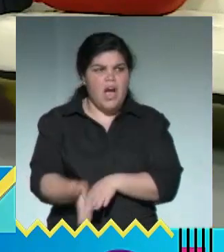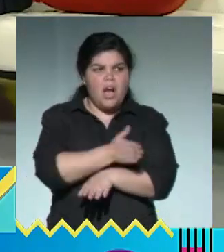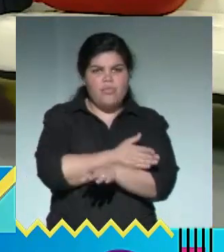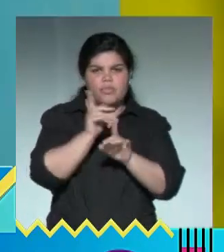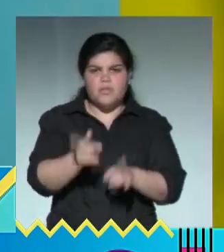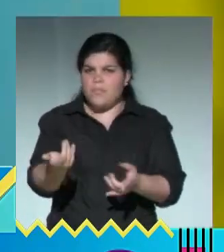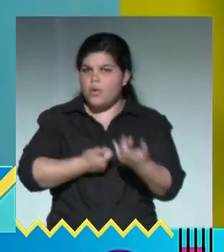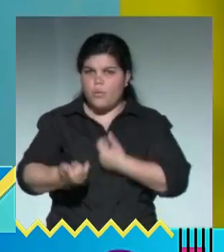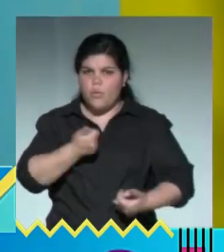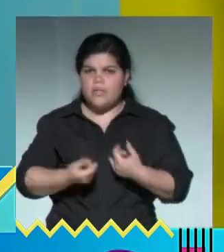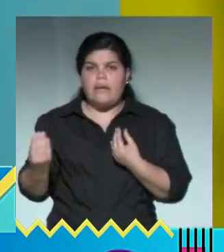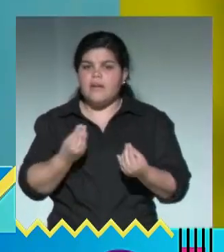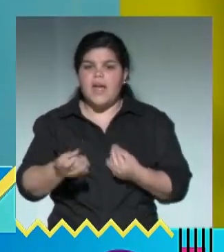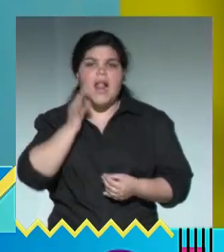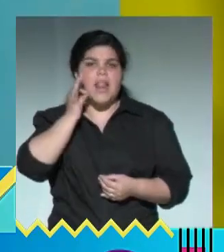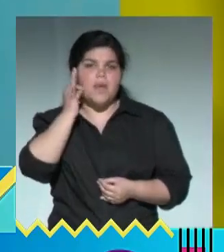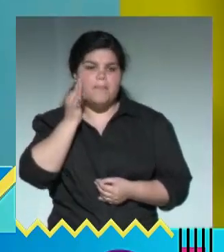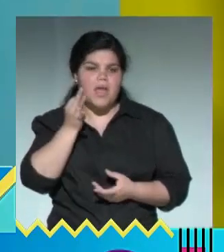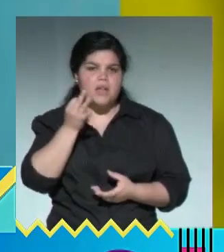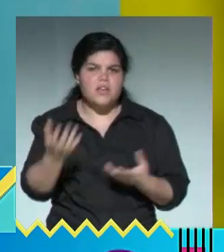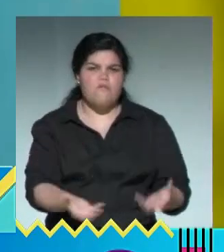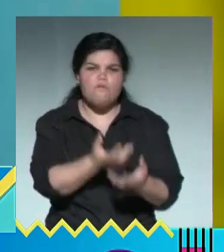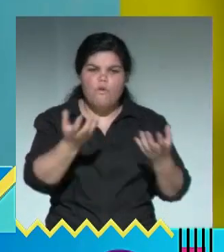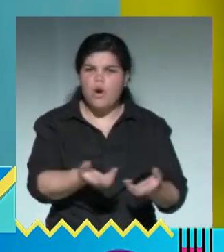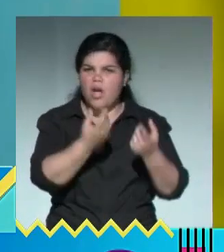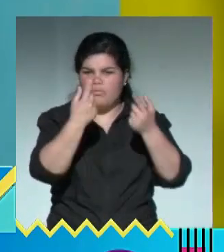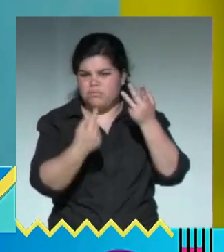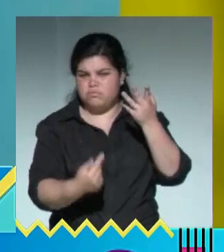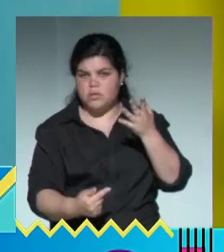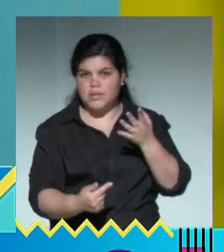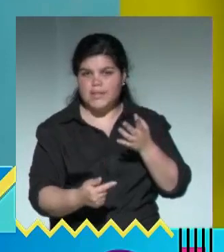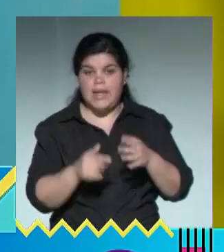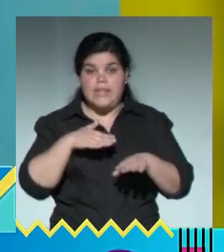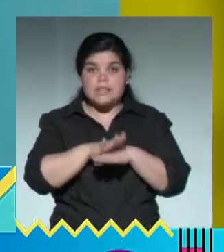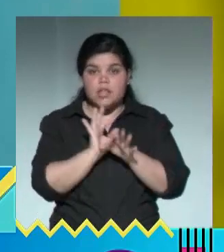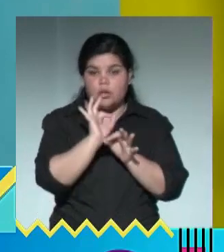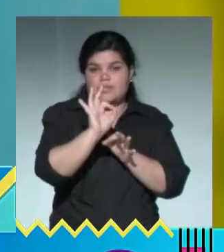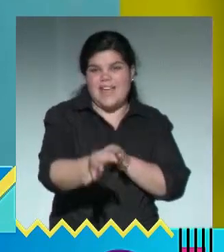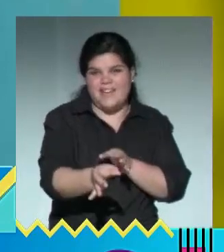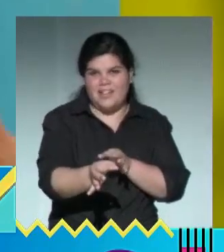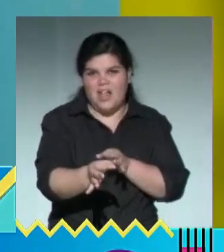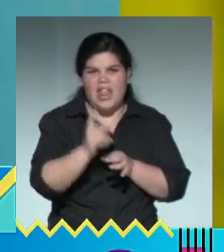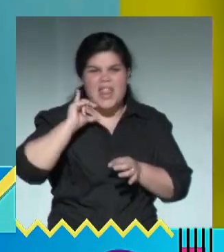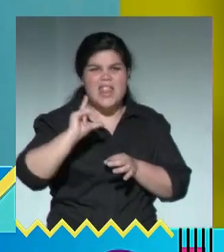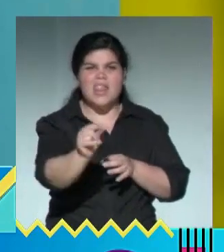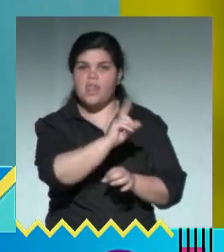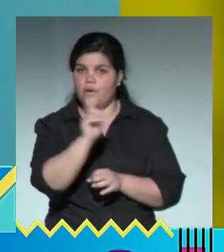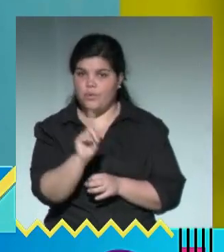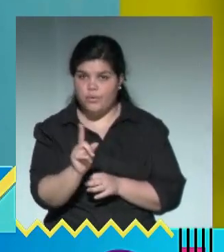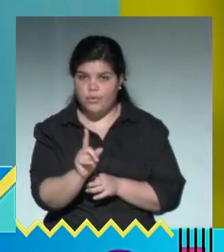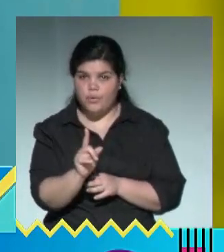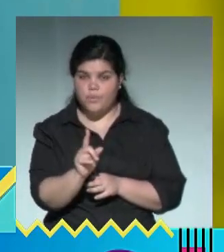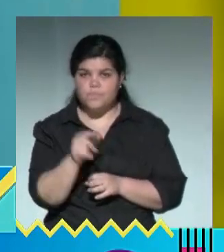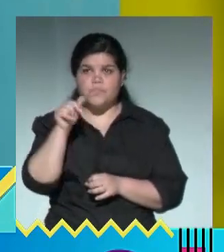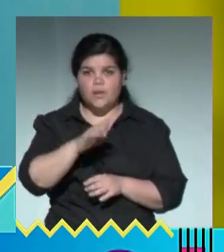cultural muchas veces de la limpieza de malezas con fuego y no muy lejanos a la ciudad, ¿no? Estamos en esta zona también